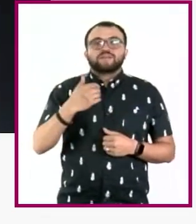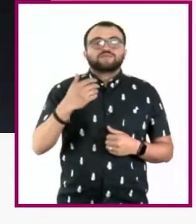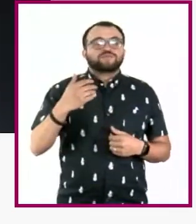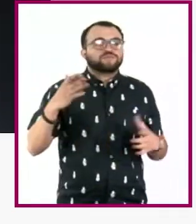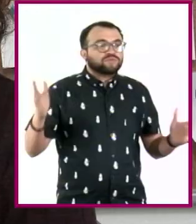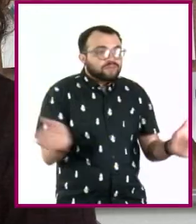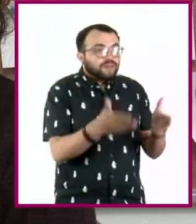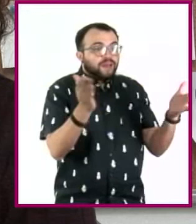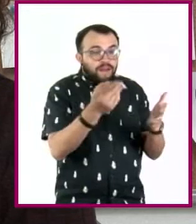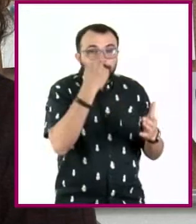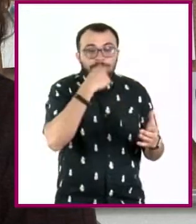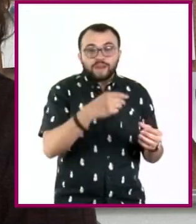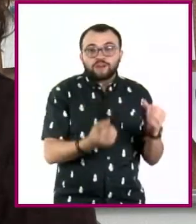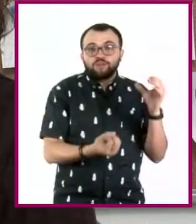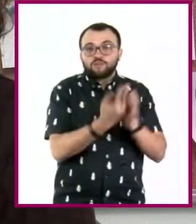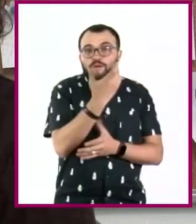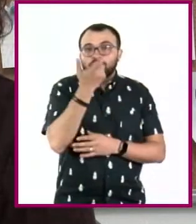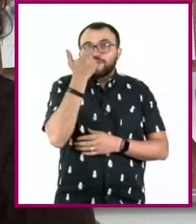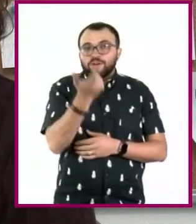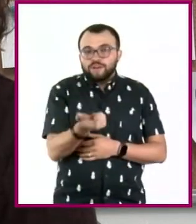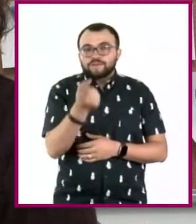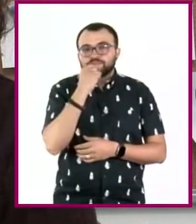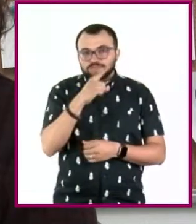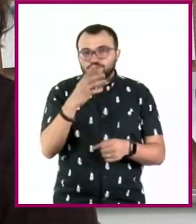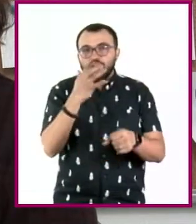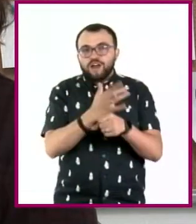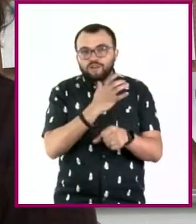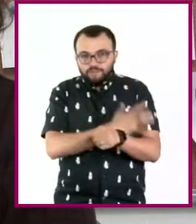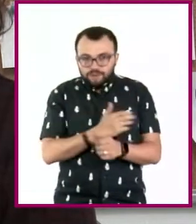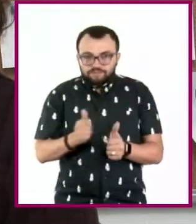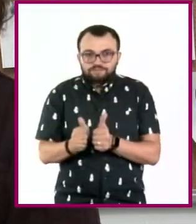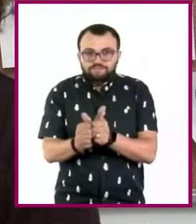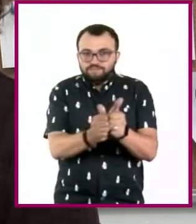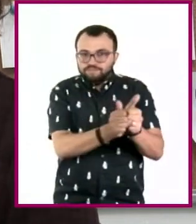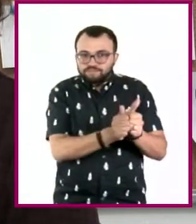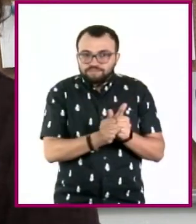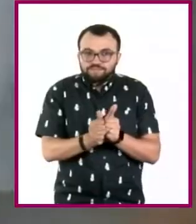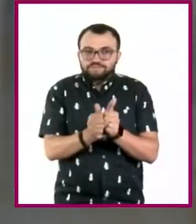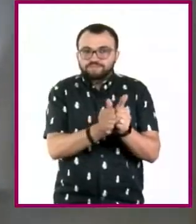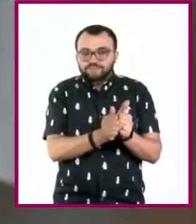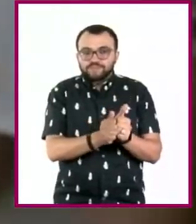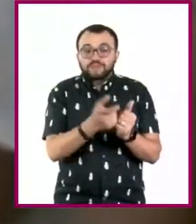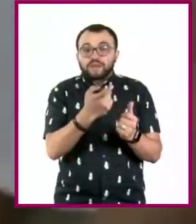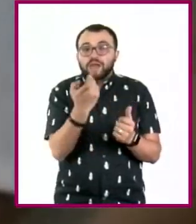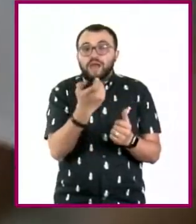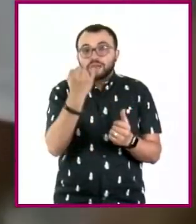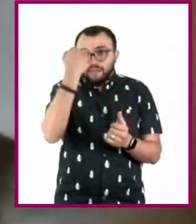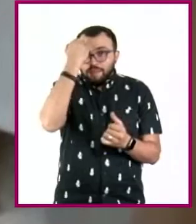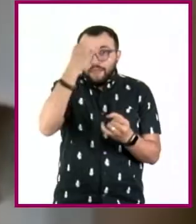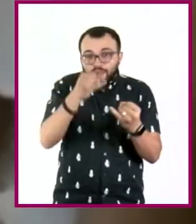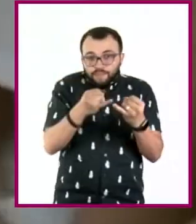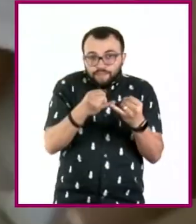social a través del acompañamiento de propuestas e iniciativas